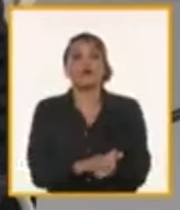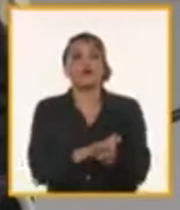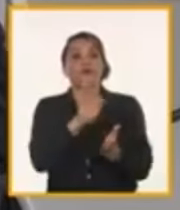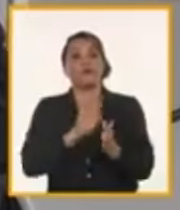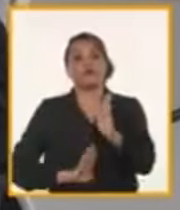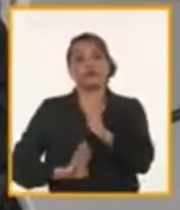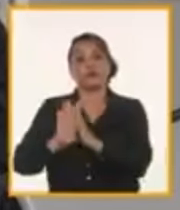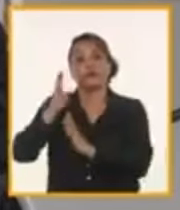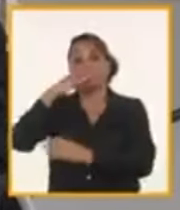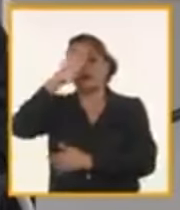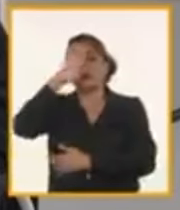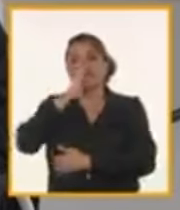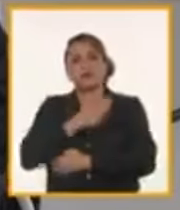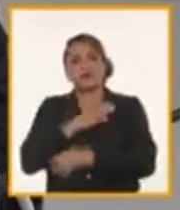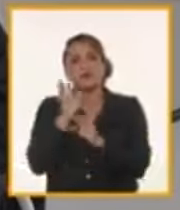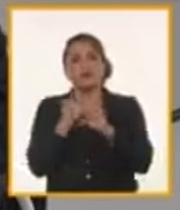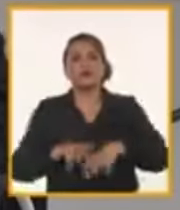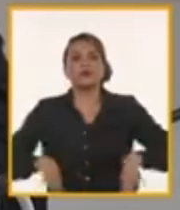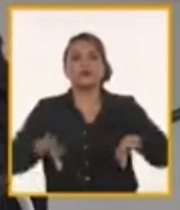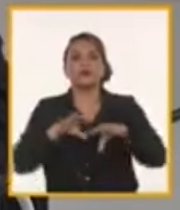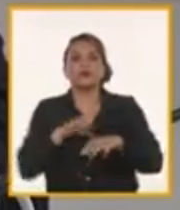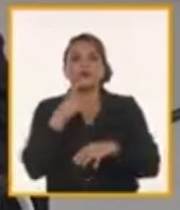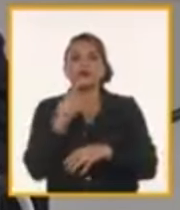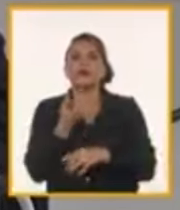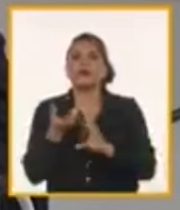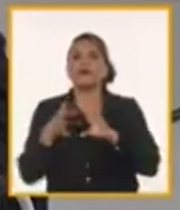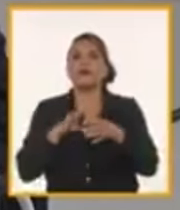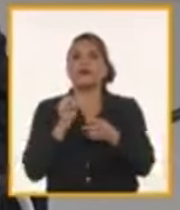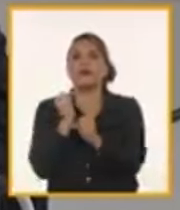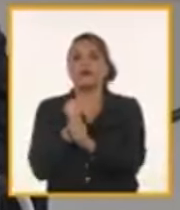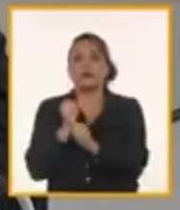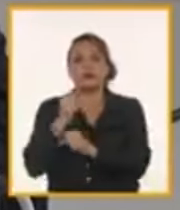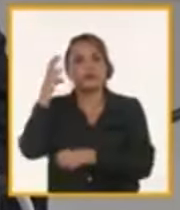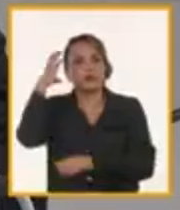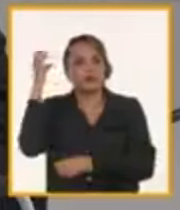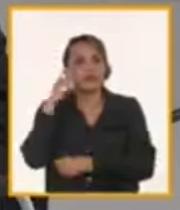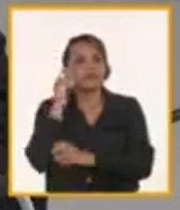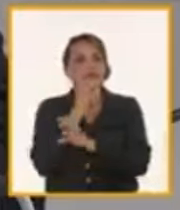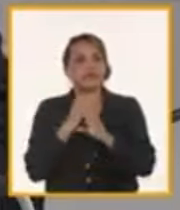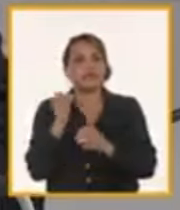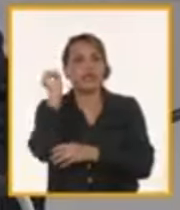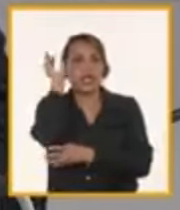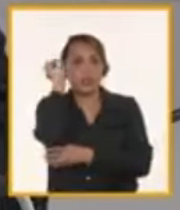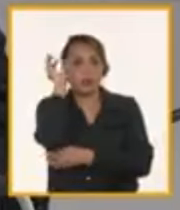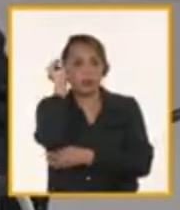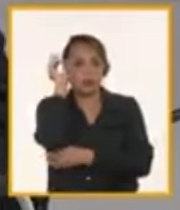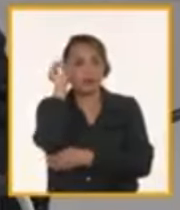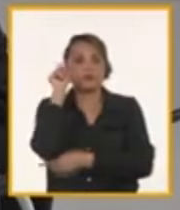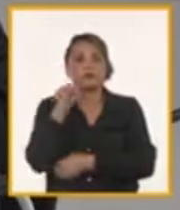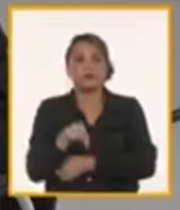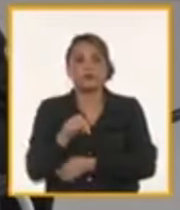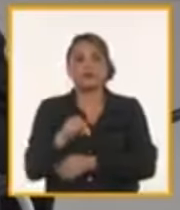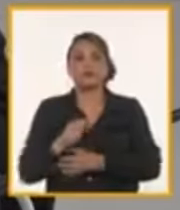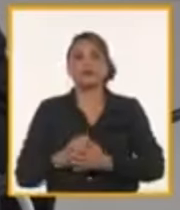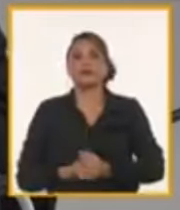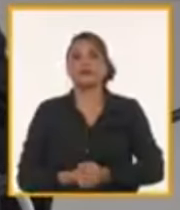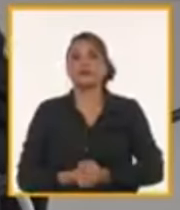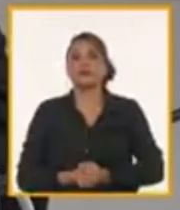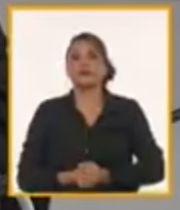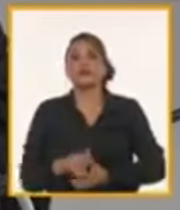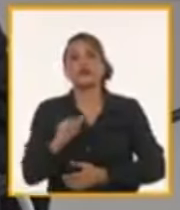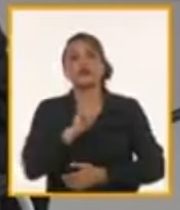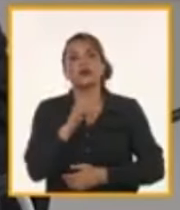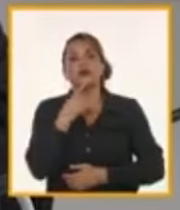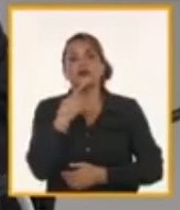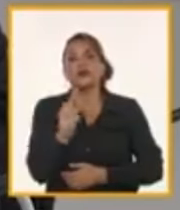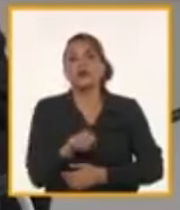del país en un contexto de sistema de gestión de gobierno basado en ciencia e Innovación lo cual nos ha otorgado un retos enormes pero nos da la oportunidad